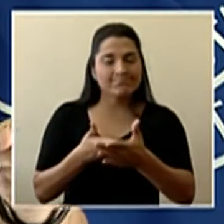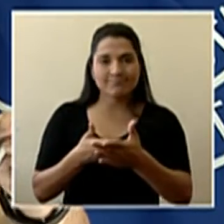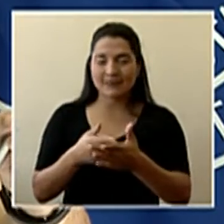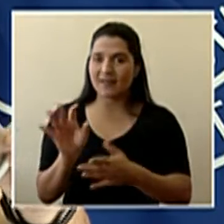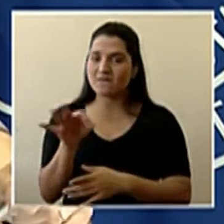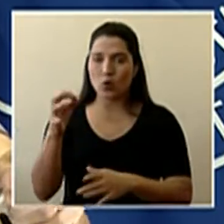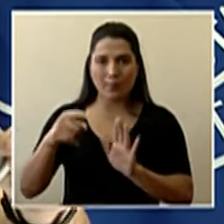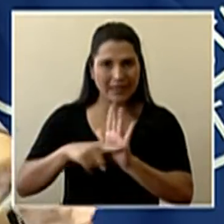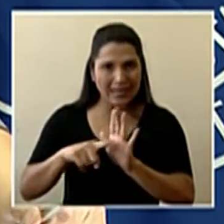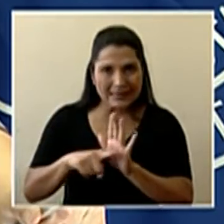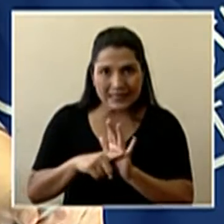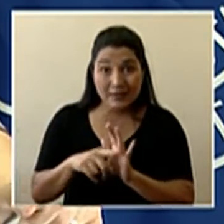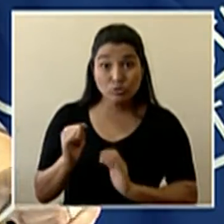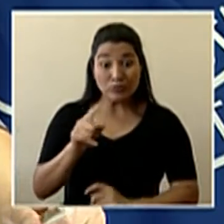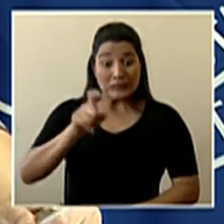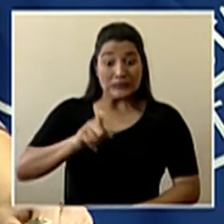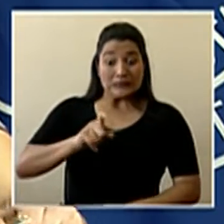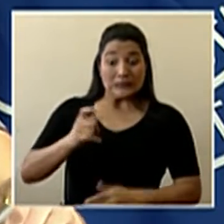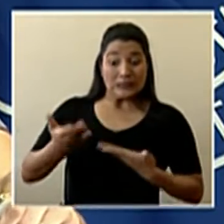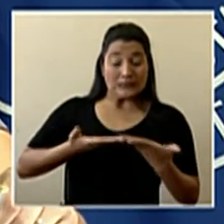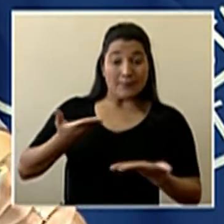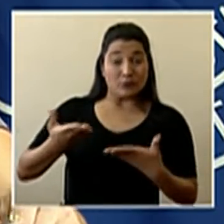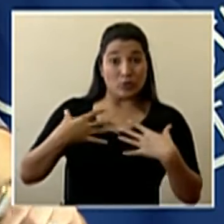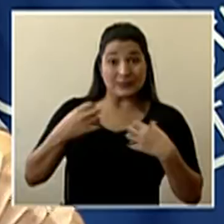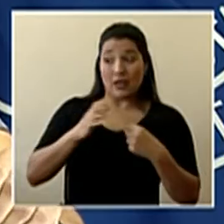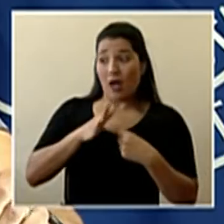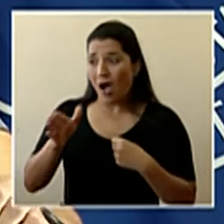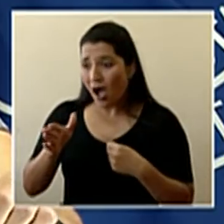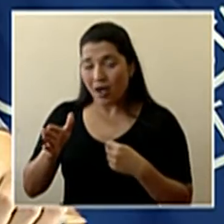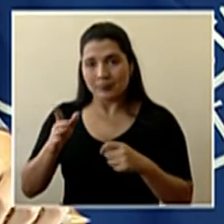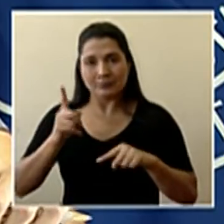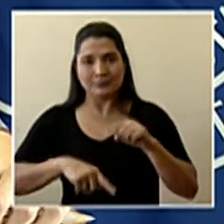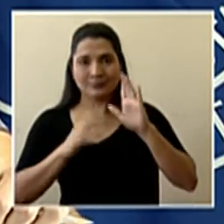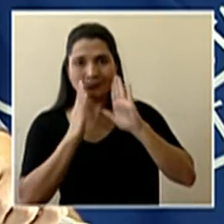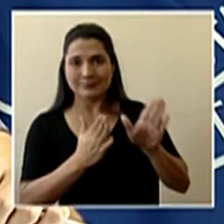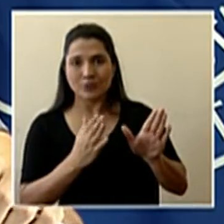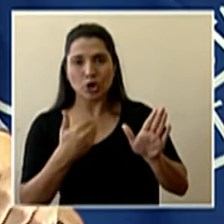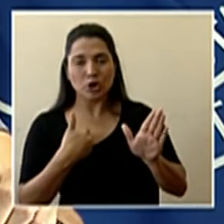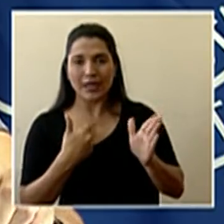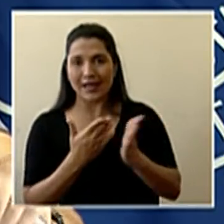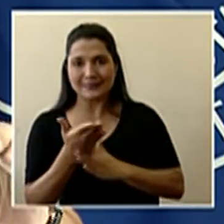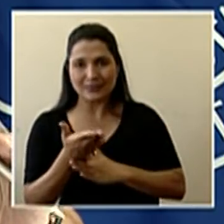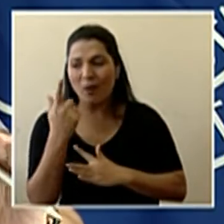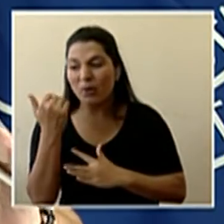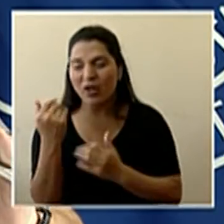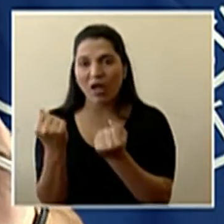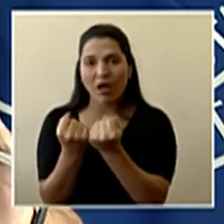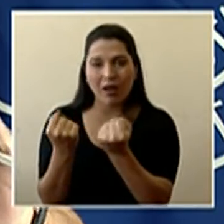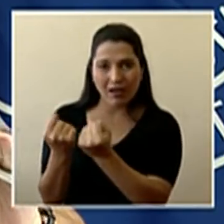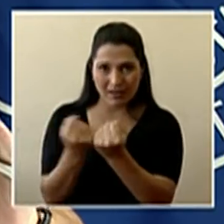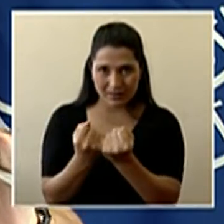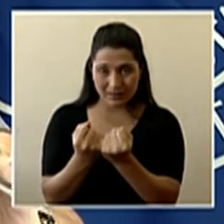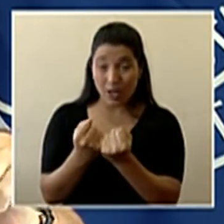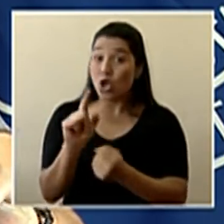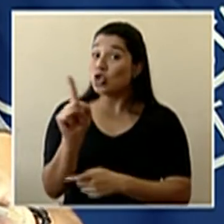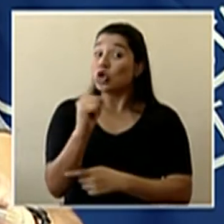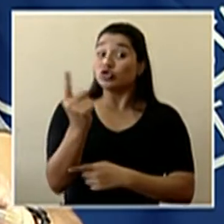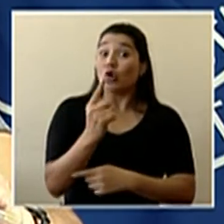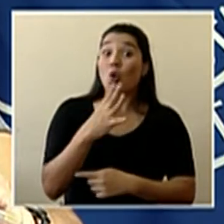alguien ocupa urgentemente un servicio de salud, no lo vaya a tener accesible. Y eso me refiero no solamente a pacientes